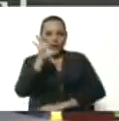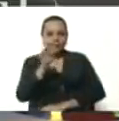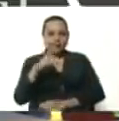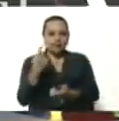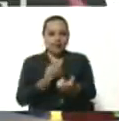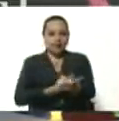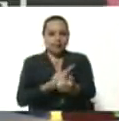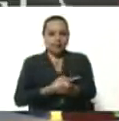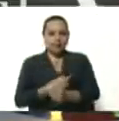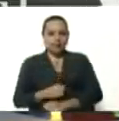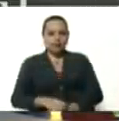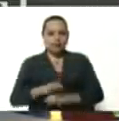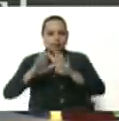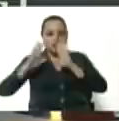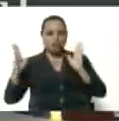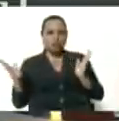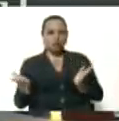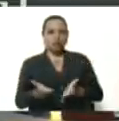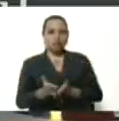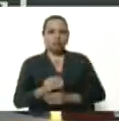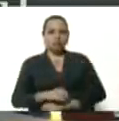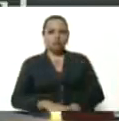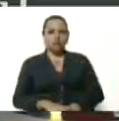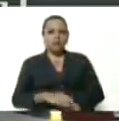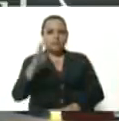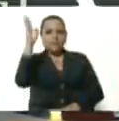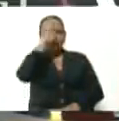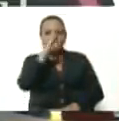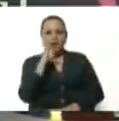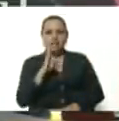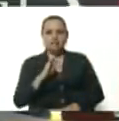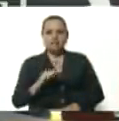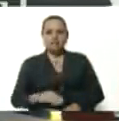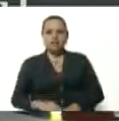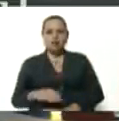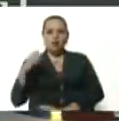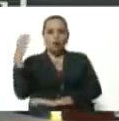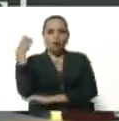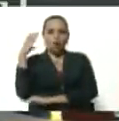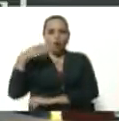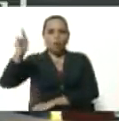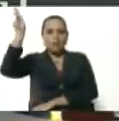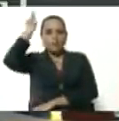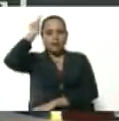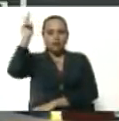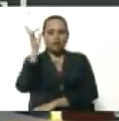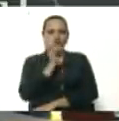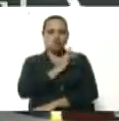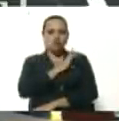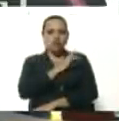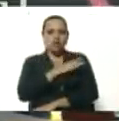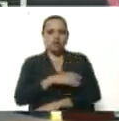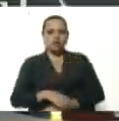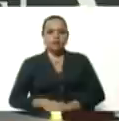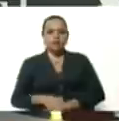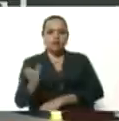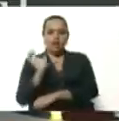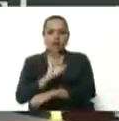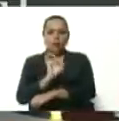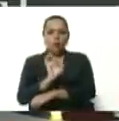hermanos del mundo, Brasil, Colombia, Perú, Chile,